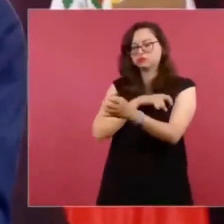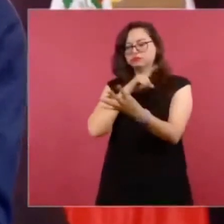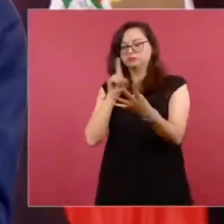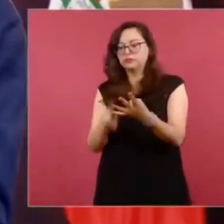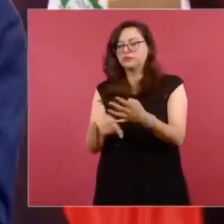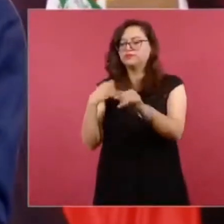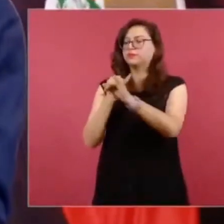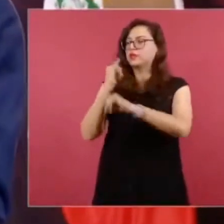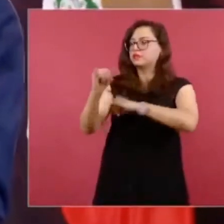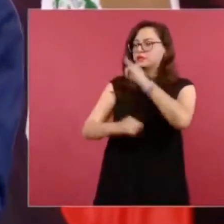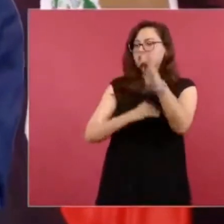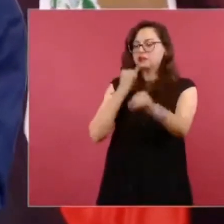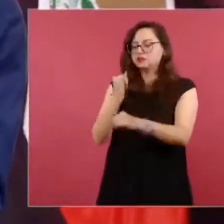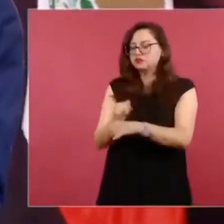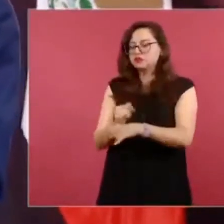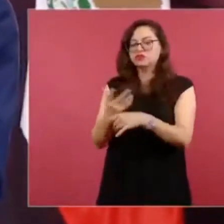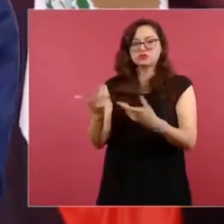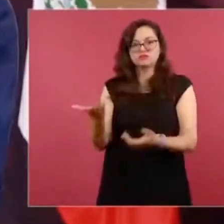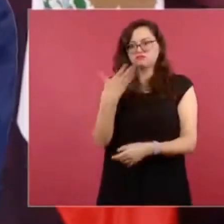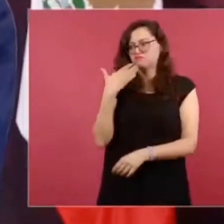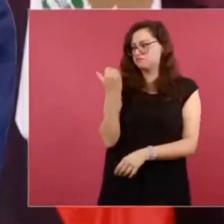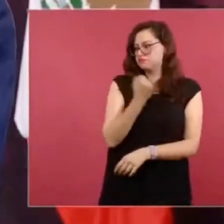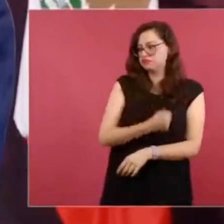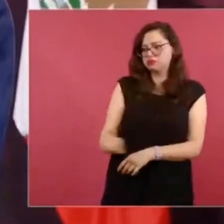internacionalistas, de lo mejor.